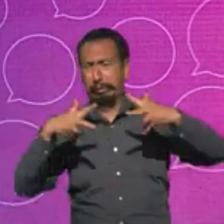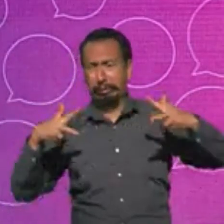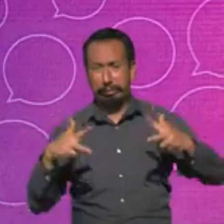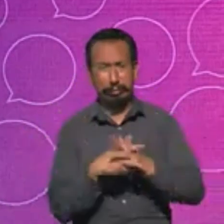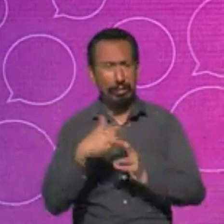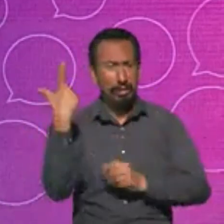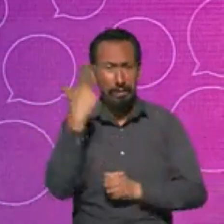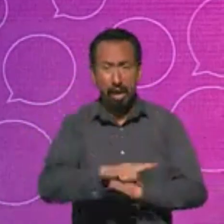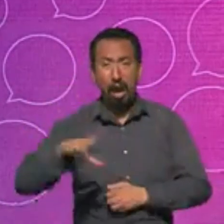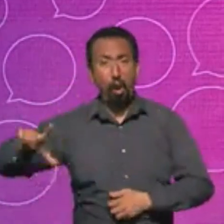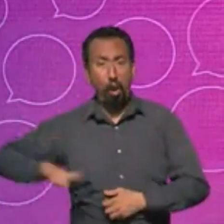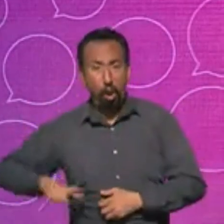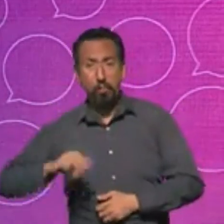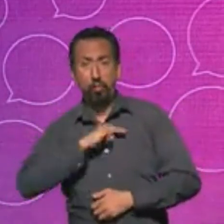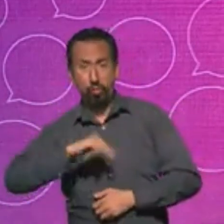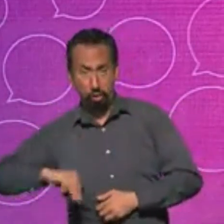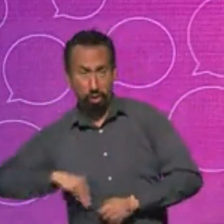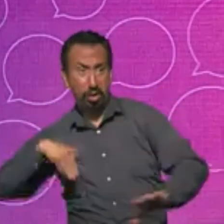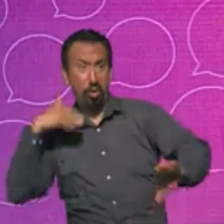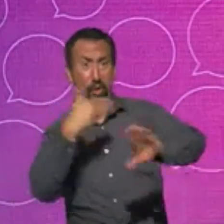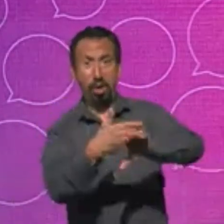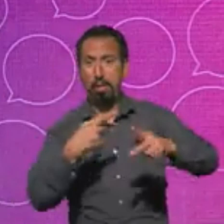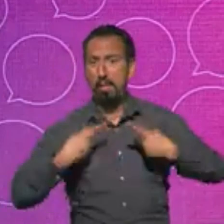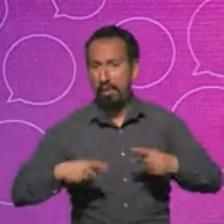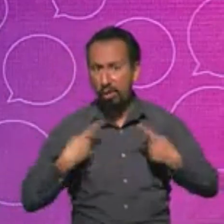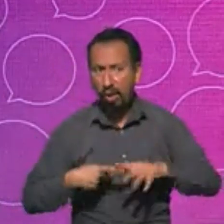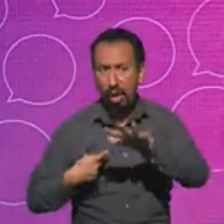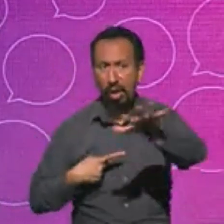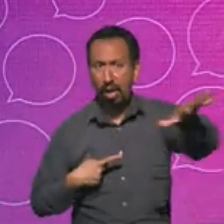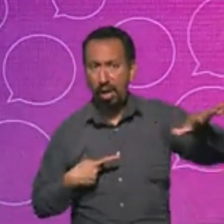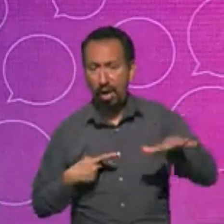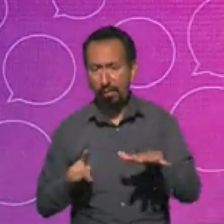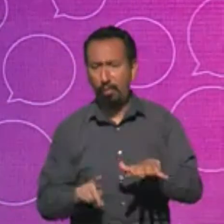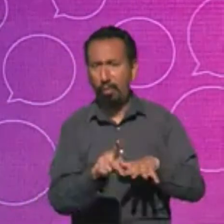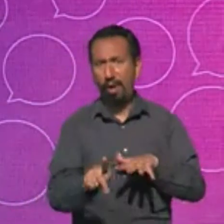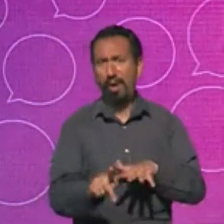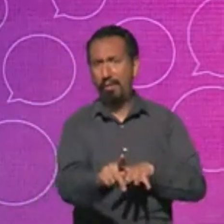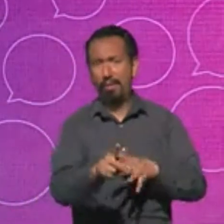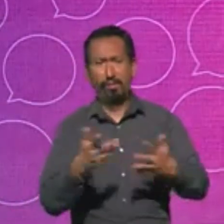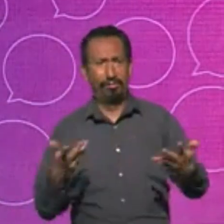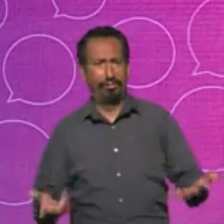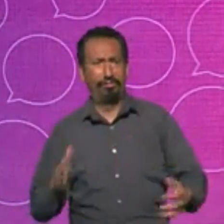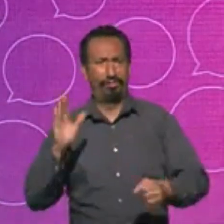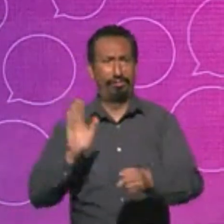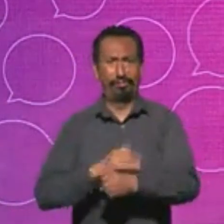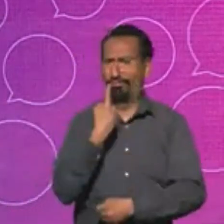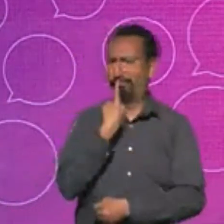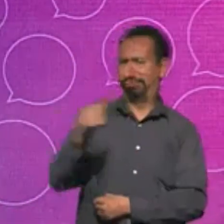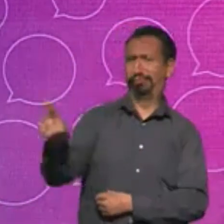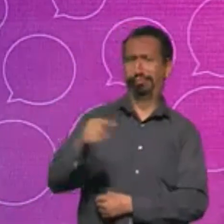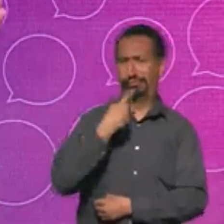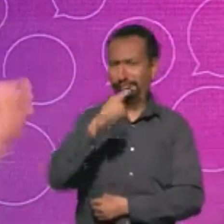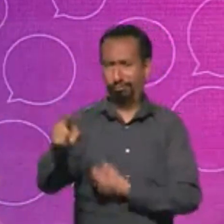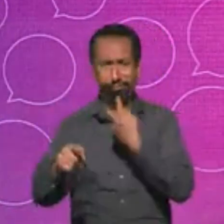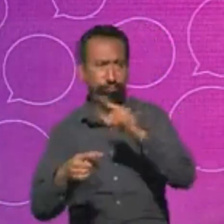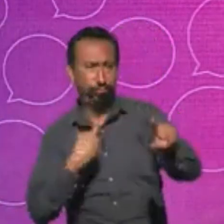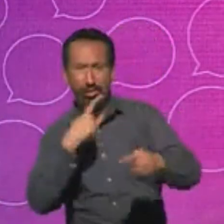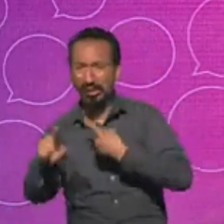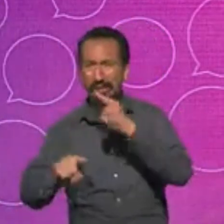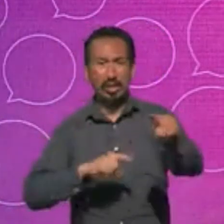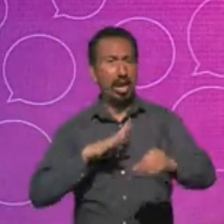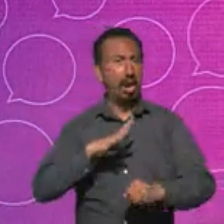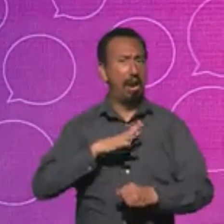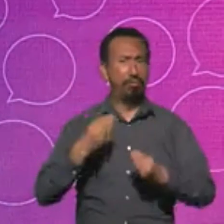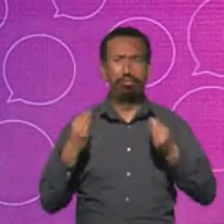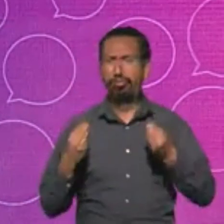del gobierno municipal contra la población en donde interpusieron denuncias eh se desprendieron